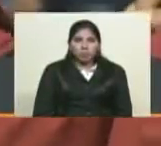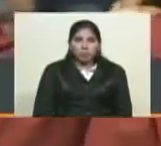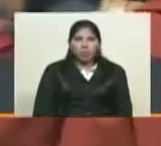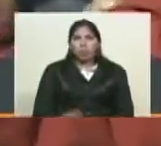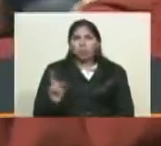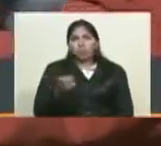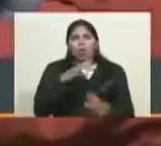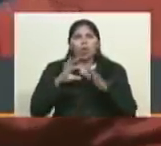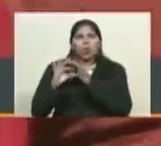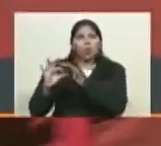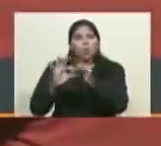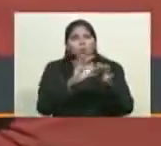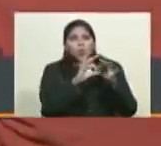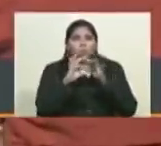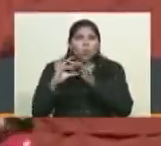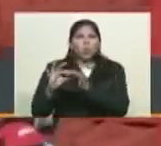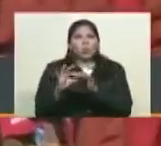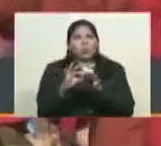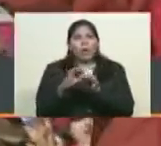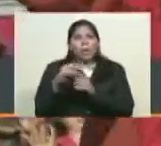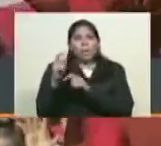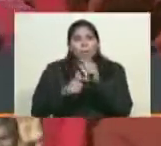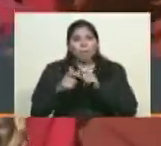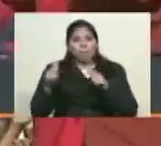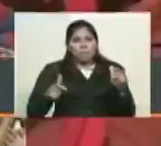uniendo a todo el que pueda ser unido,